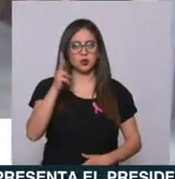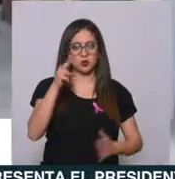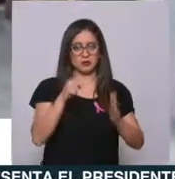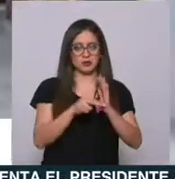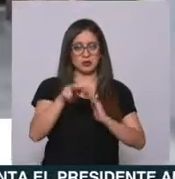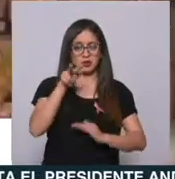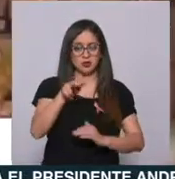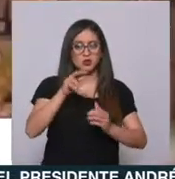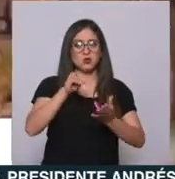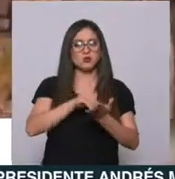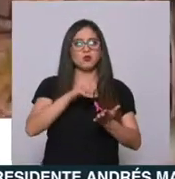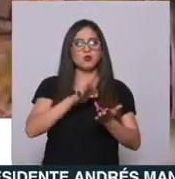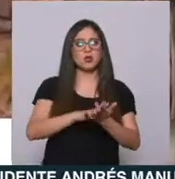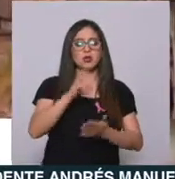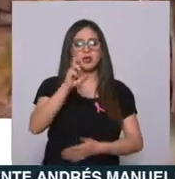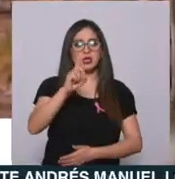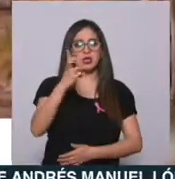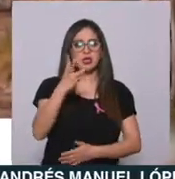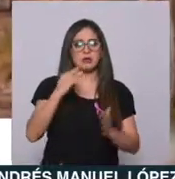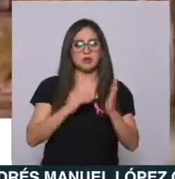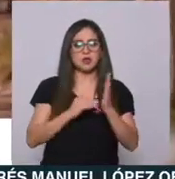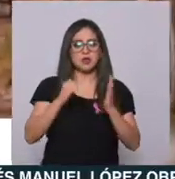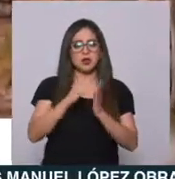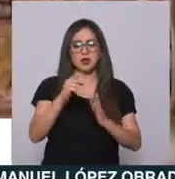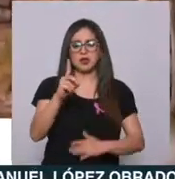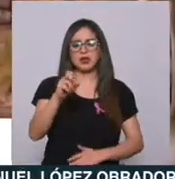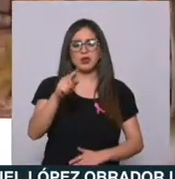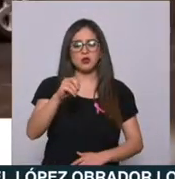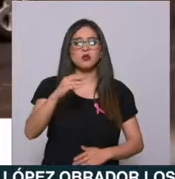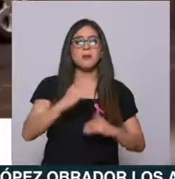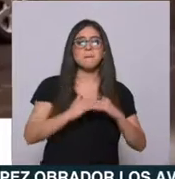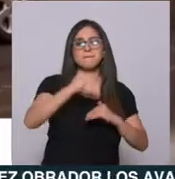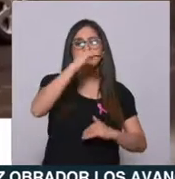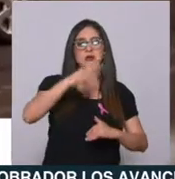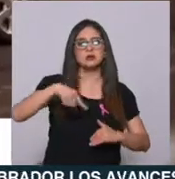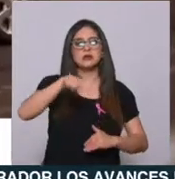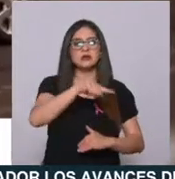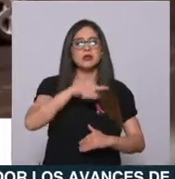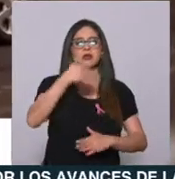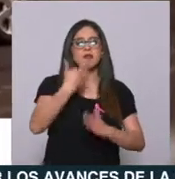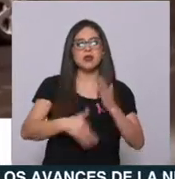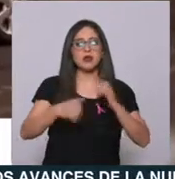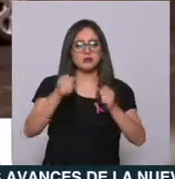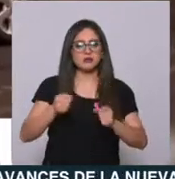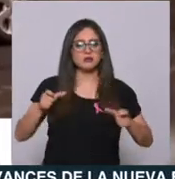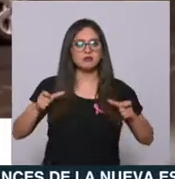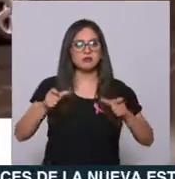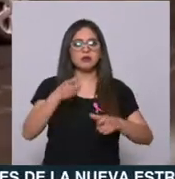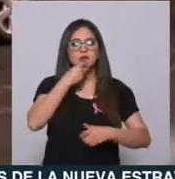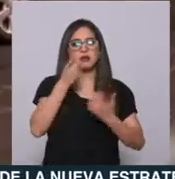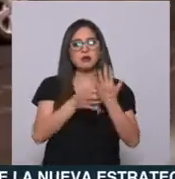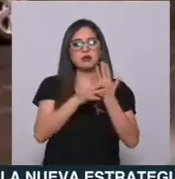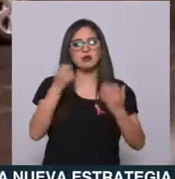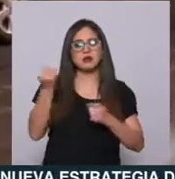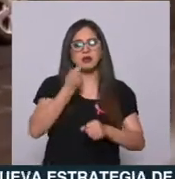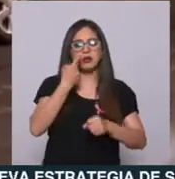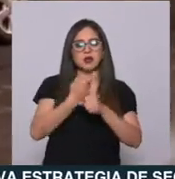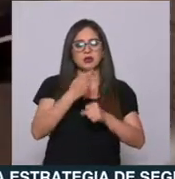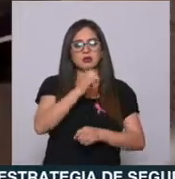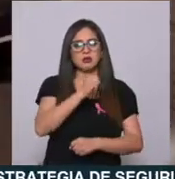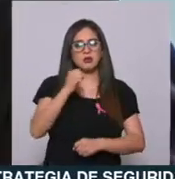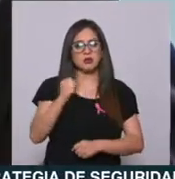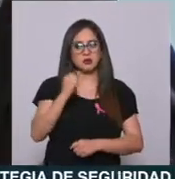2018 dejó un registro de 33 millones de delitos y una alta percepción de inseguridad, informó el secretario de Seguridad y